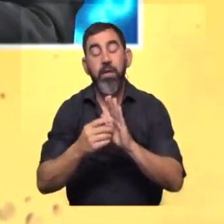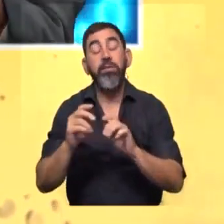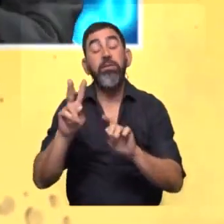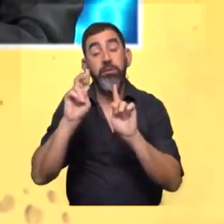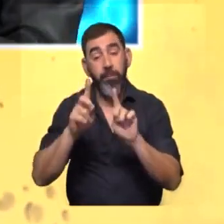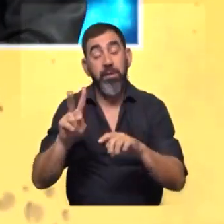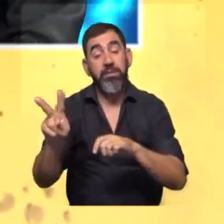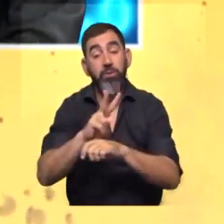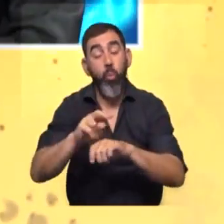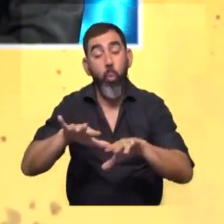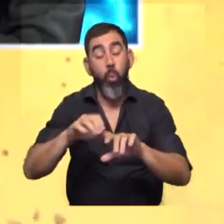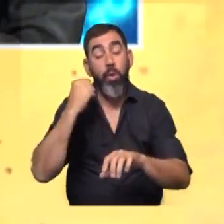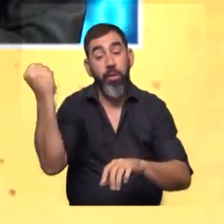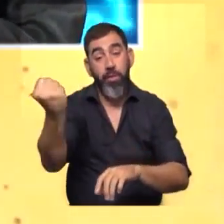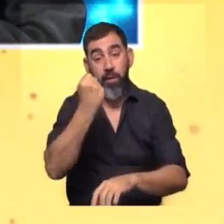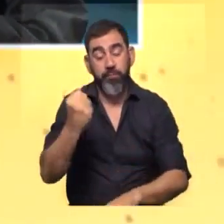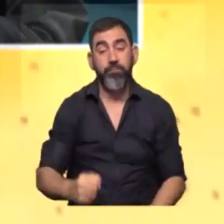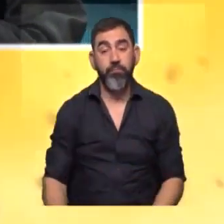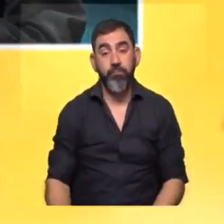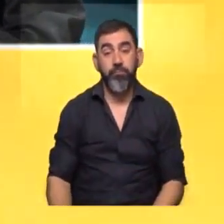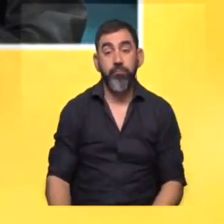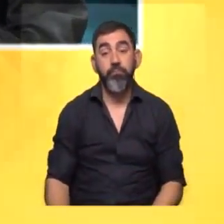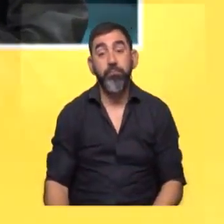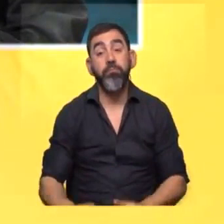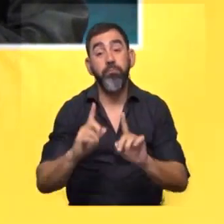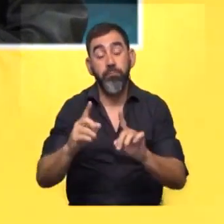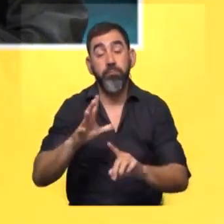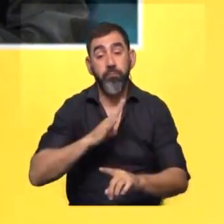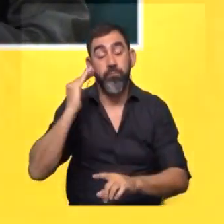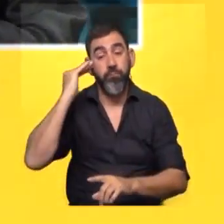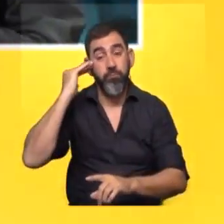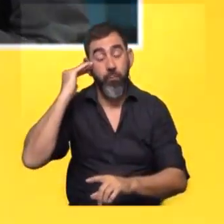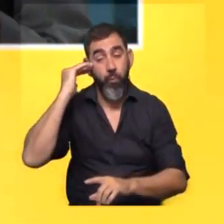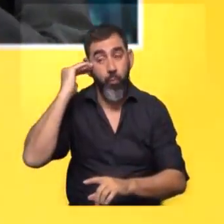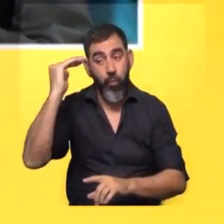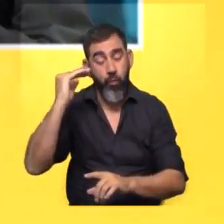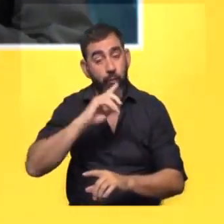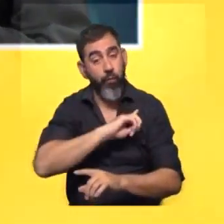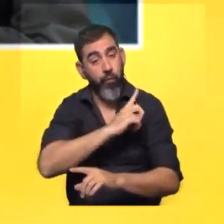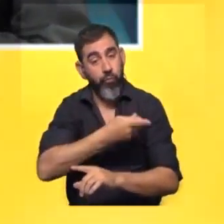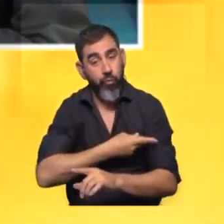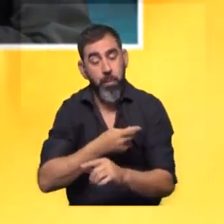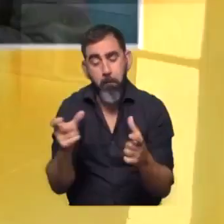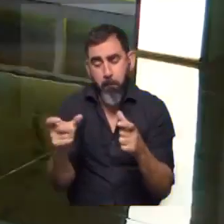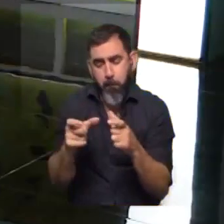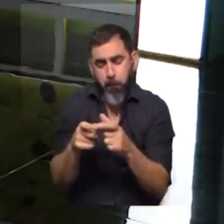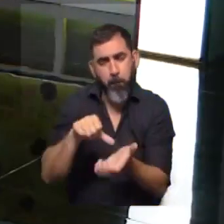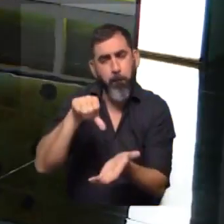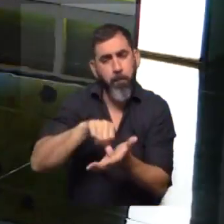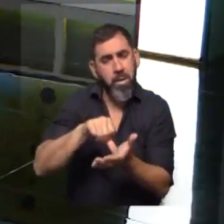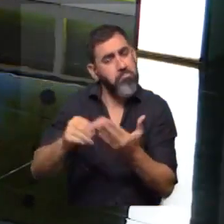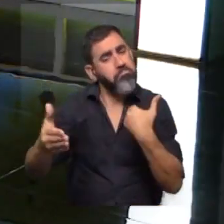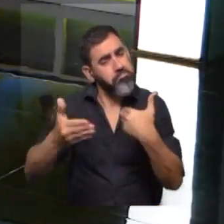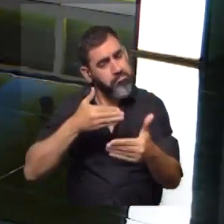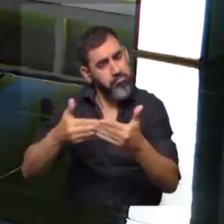es muy sustantivo, y hay una comunidad académica muy sólida, pese a lo pequeño del país, en relación